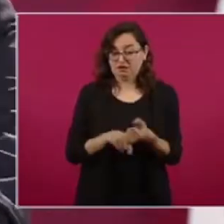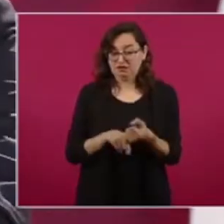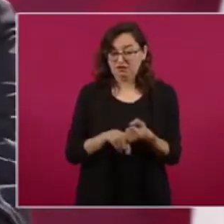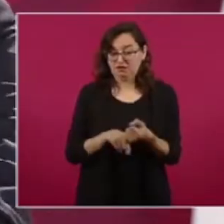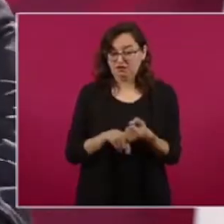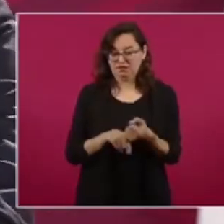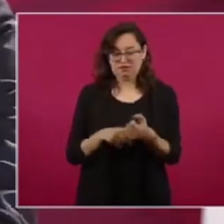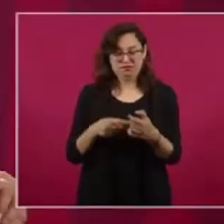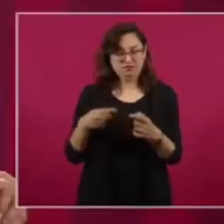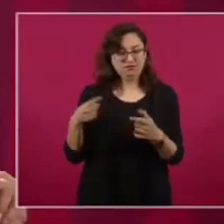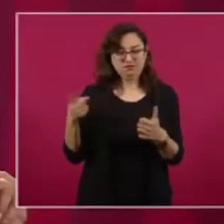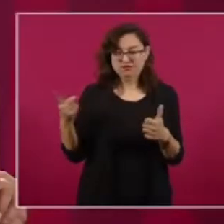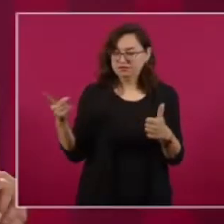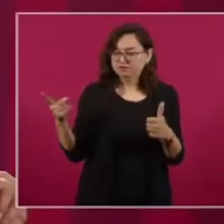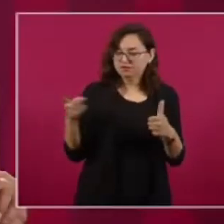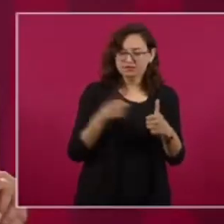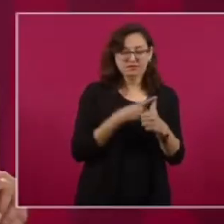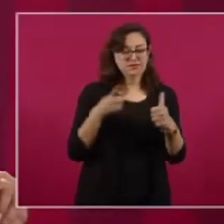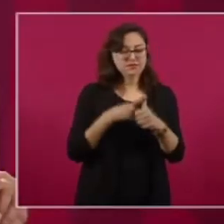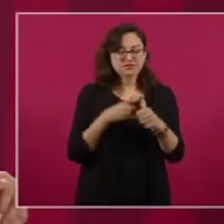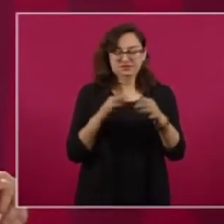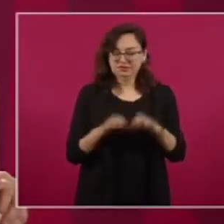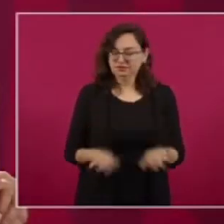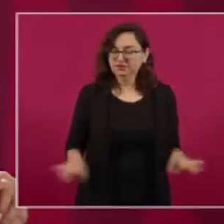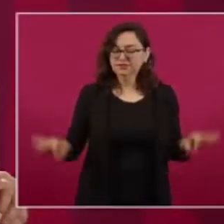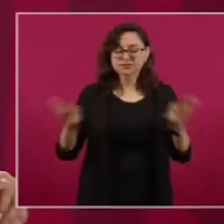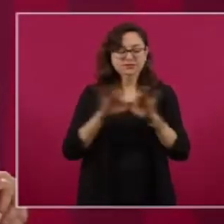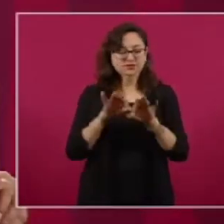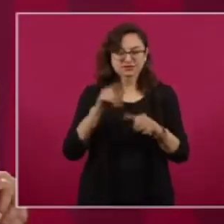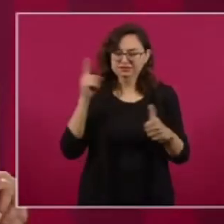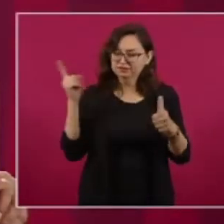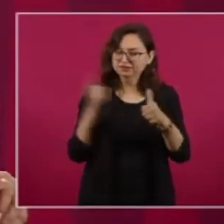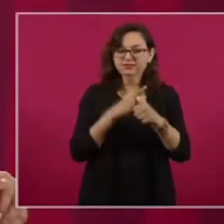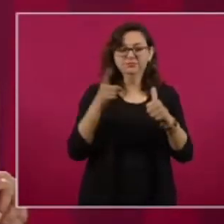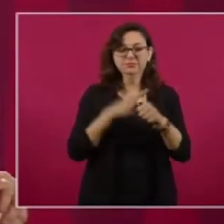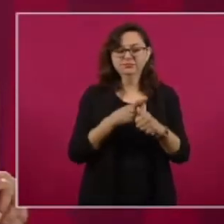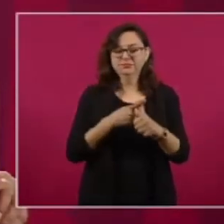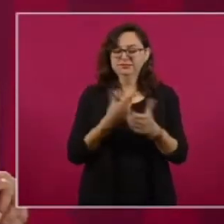está la esencia de la denuncia